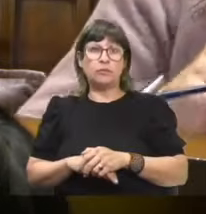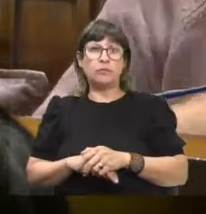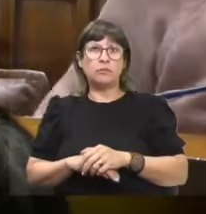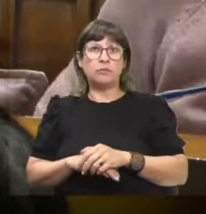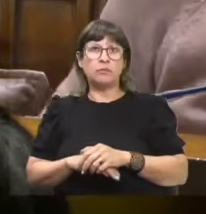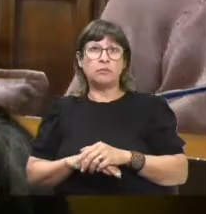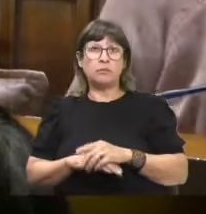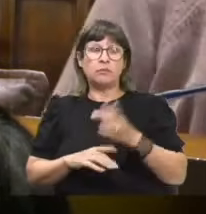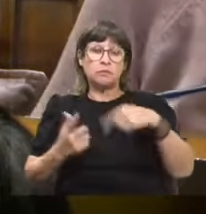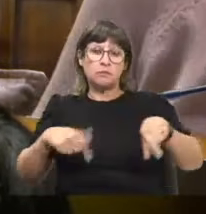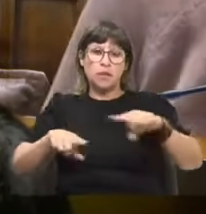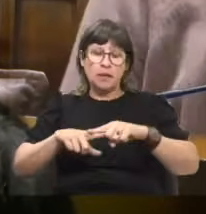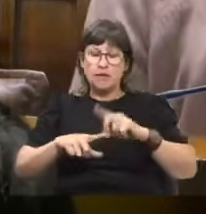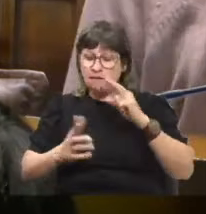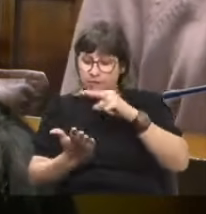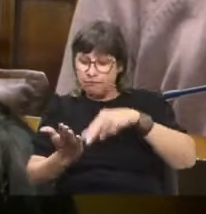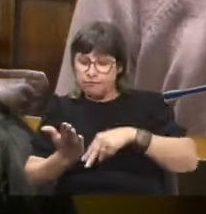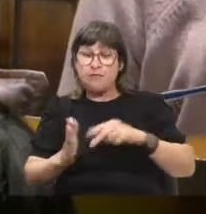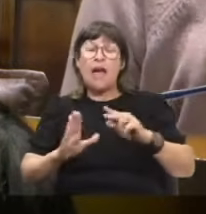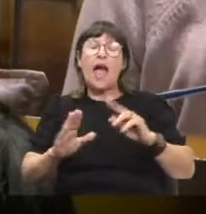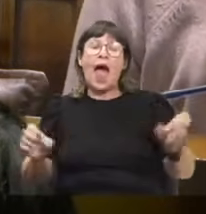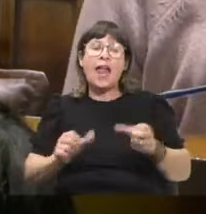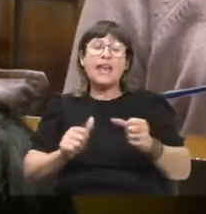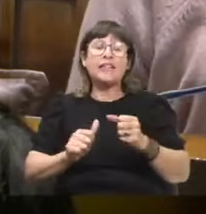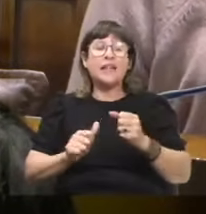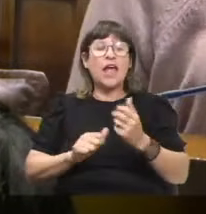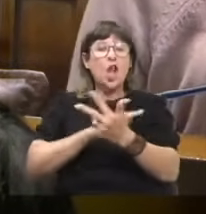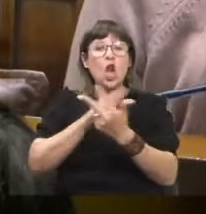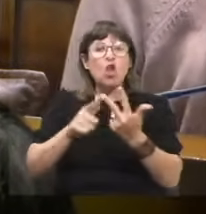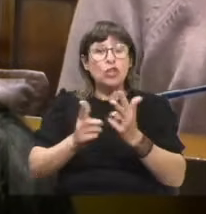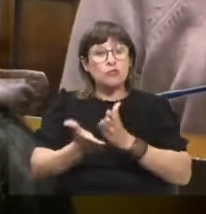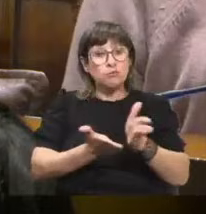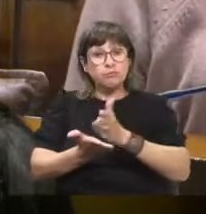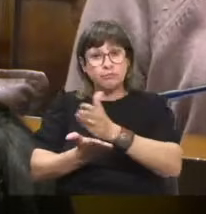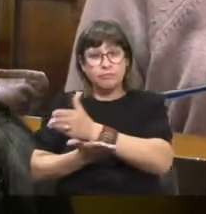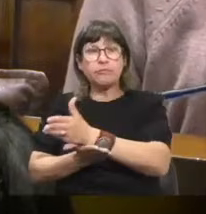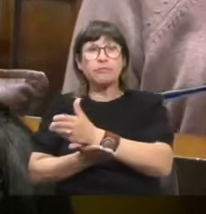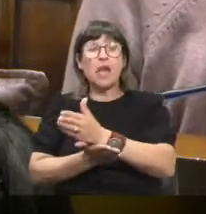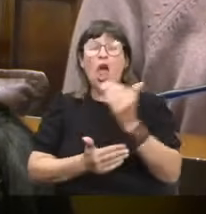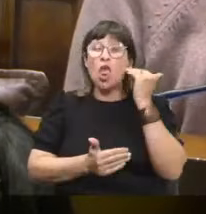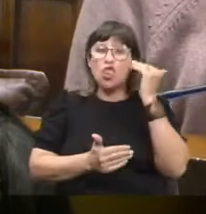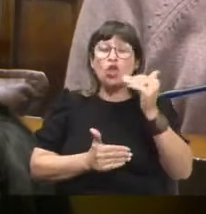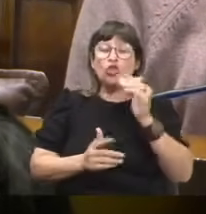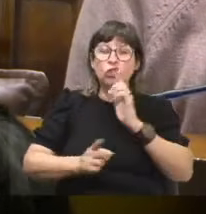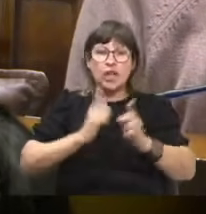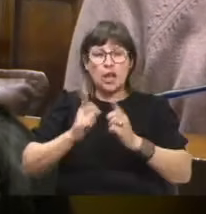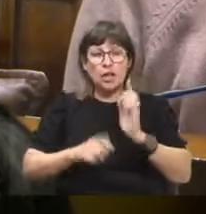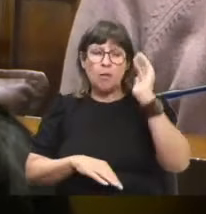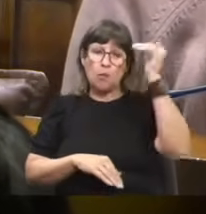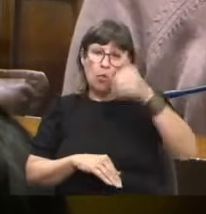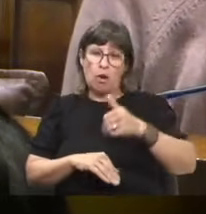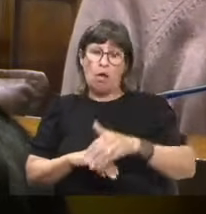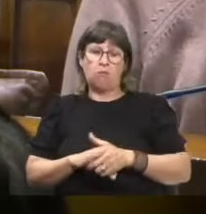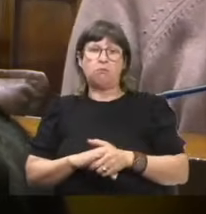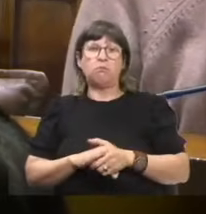abarcando las actividades desarrolladas en los tres ámbitos: docente de la Universidad de la